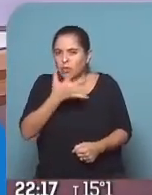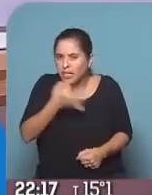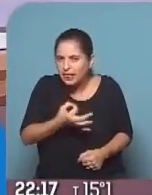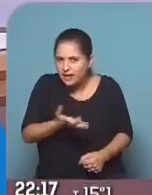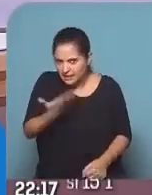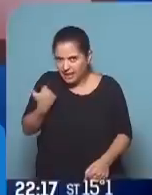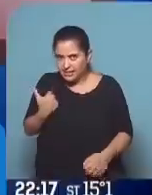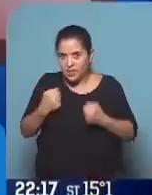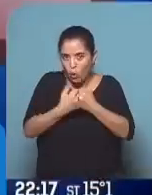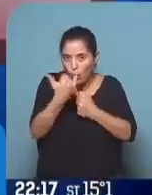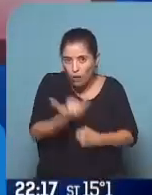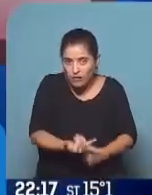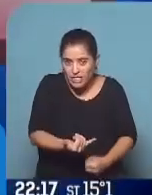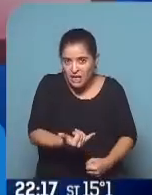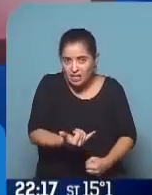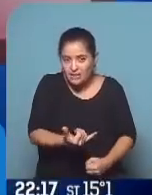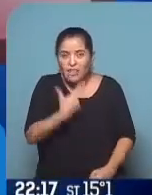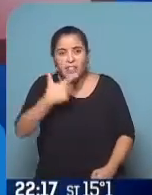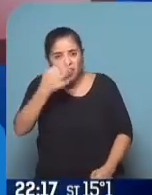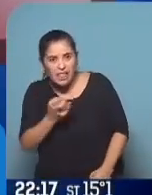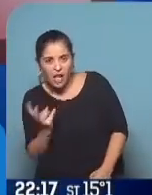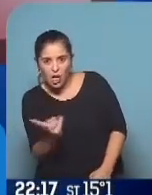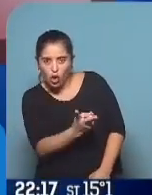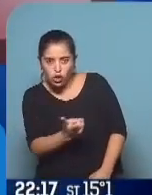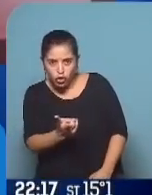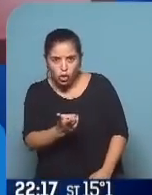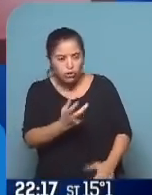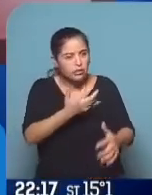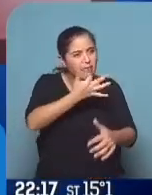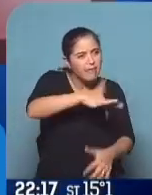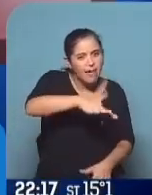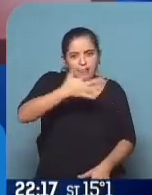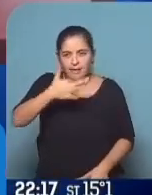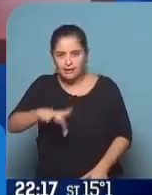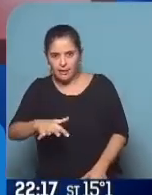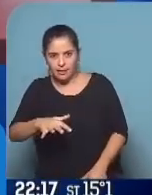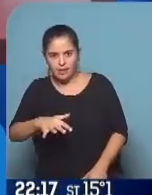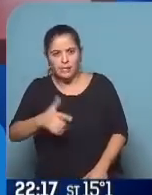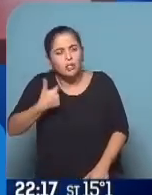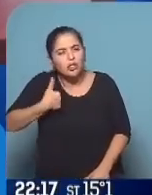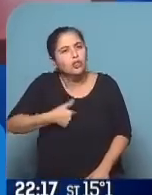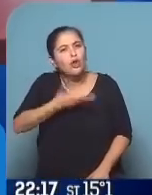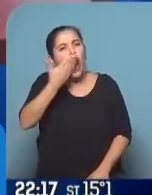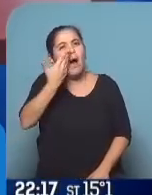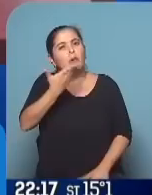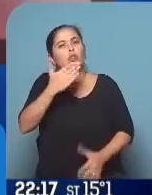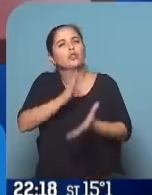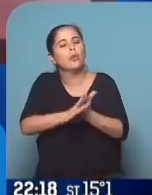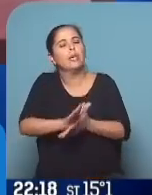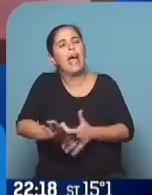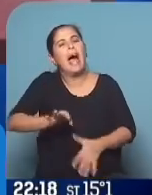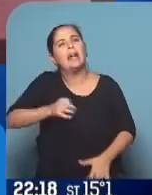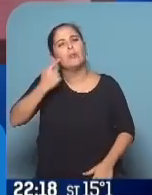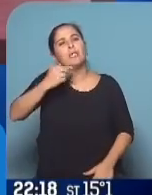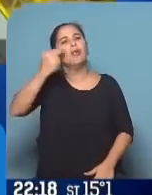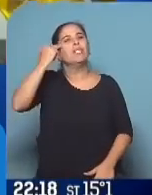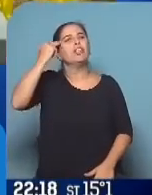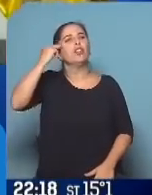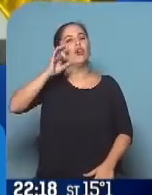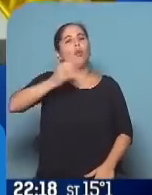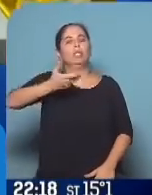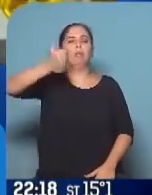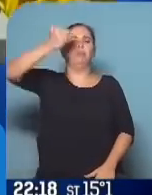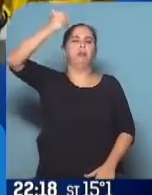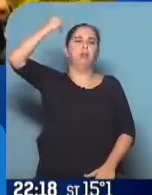verdaderamente las partes se entendían. ¿Por qué? Me remonto a los 90, cuando China creyó que por los gestos de Clinton,